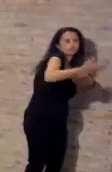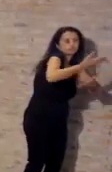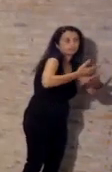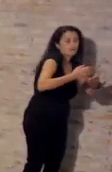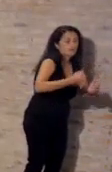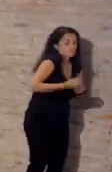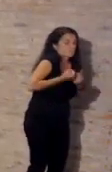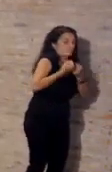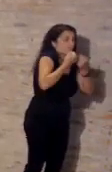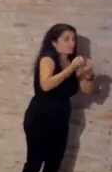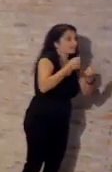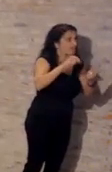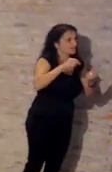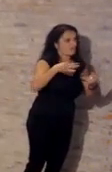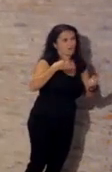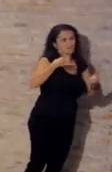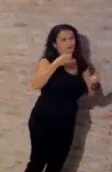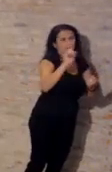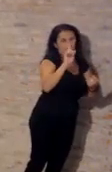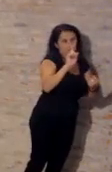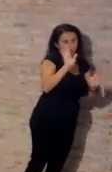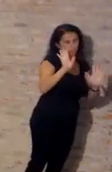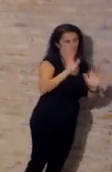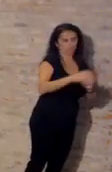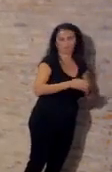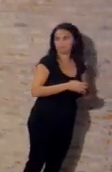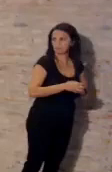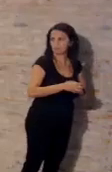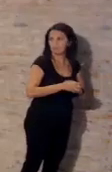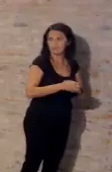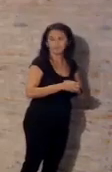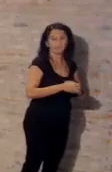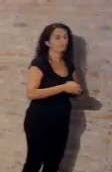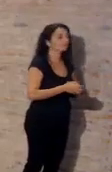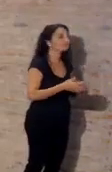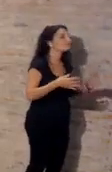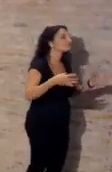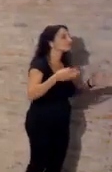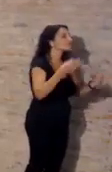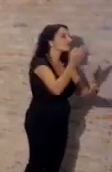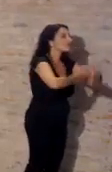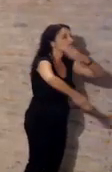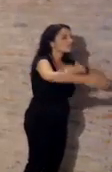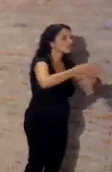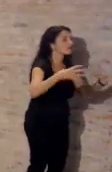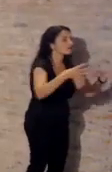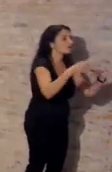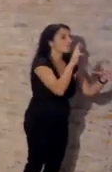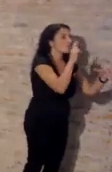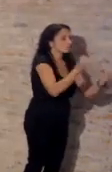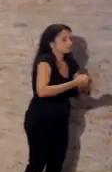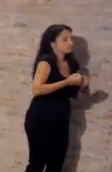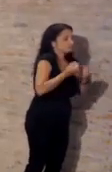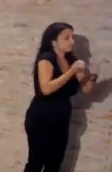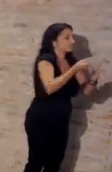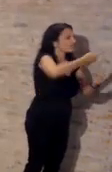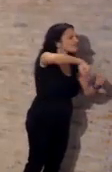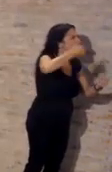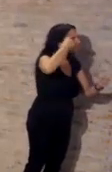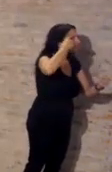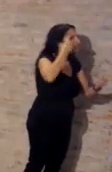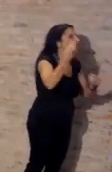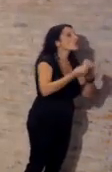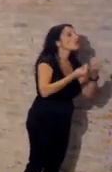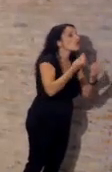resistencia sin que esta sea un privilegio también resistencia femisa se pensó como un conversatorio